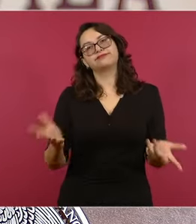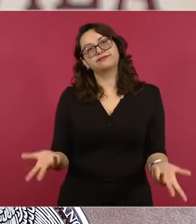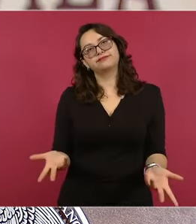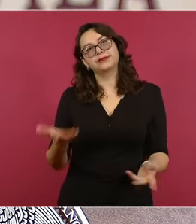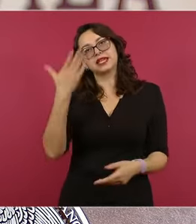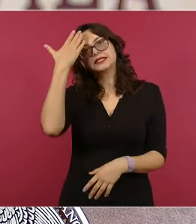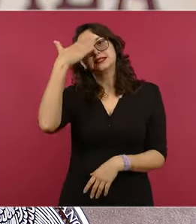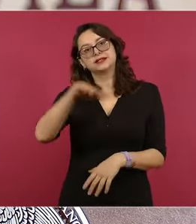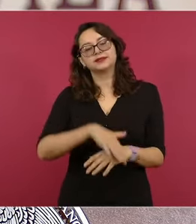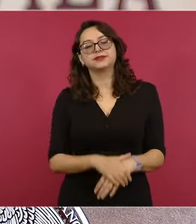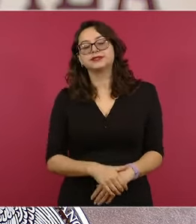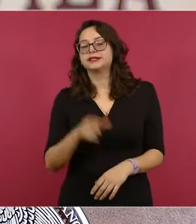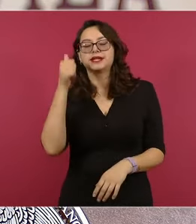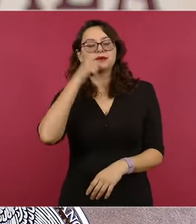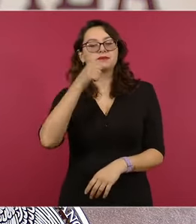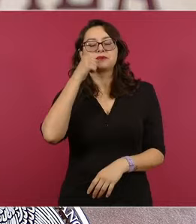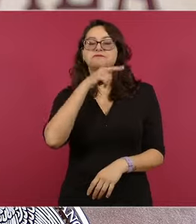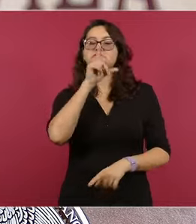no lo suelta.